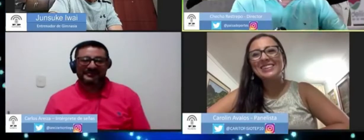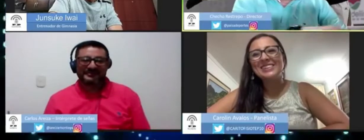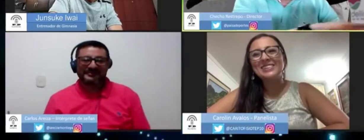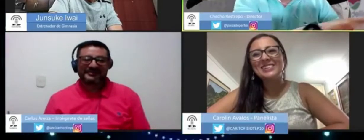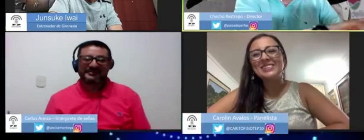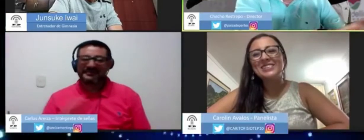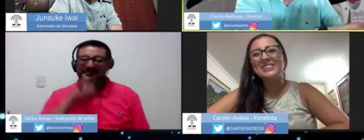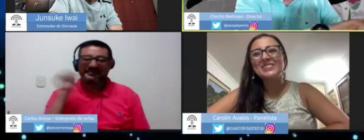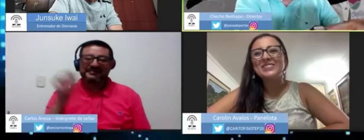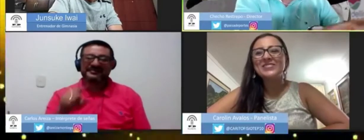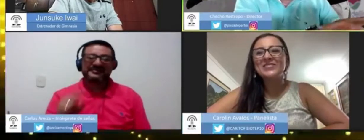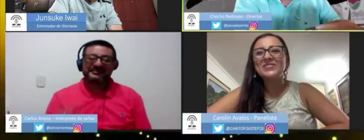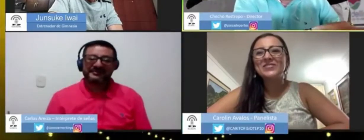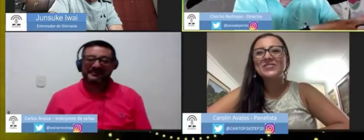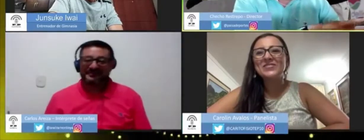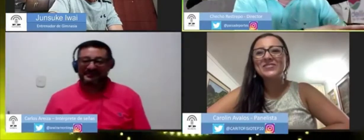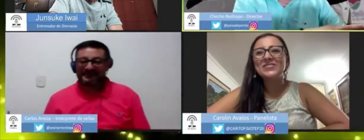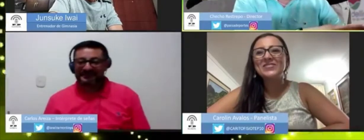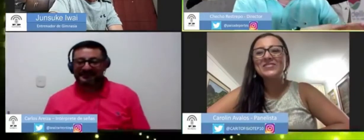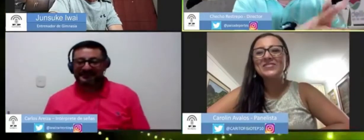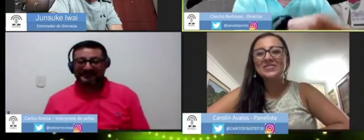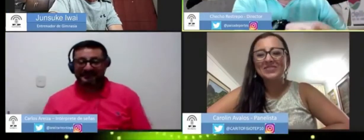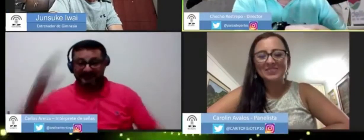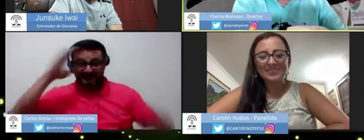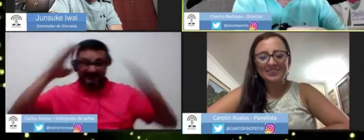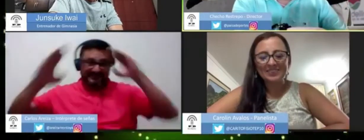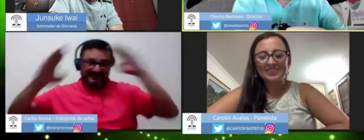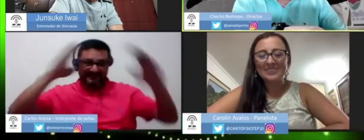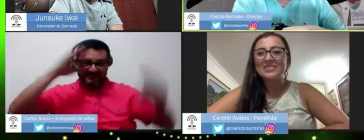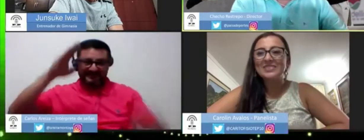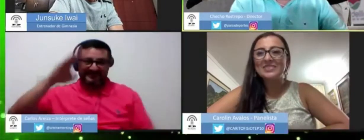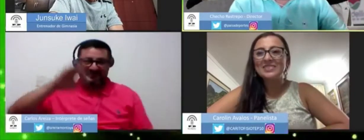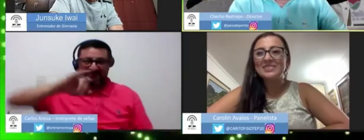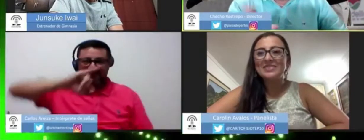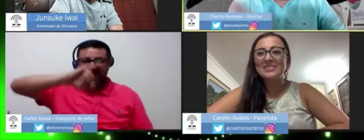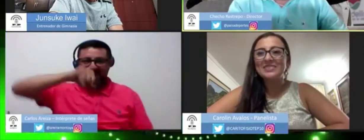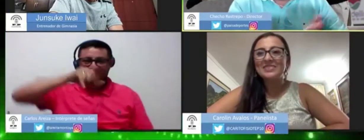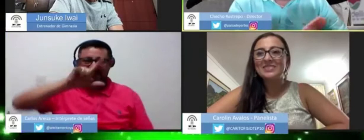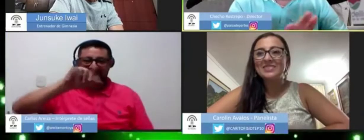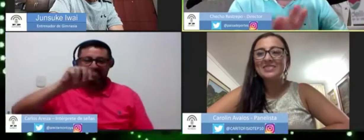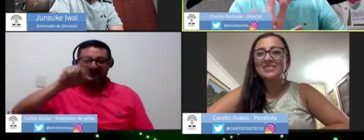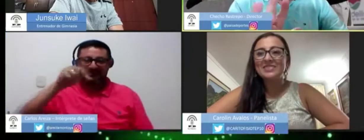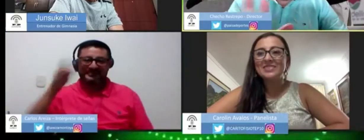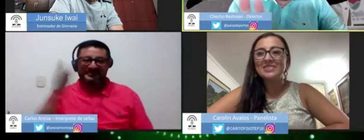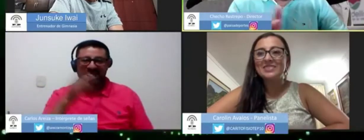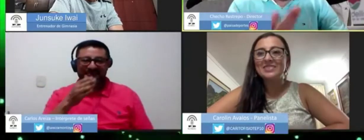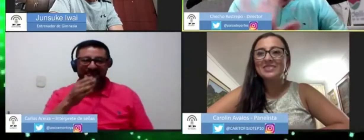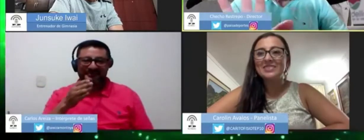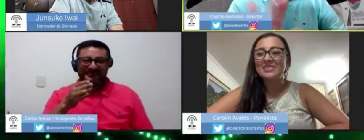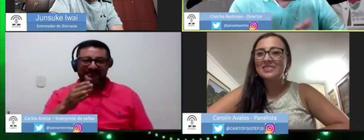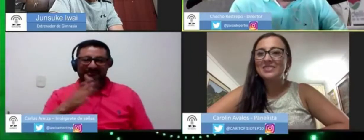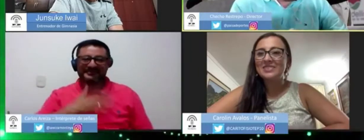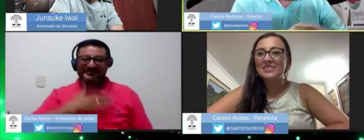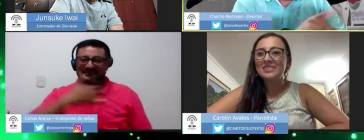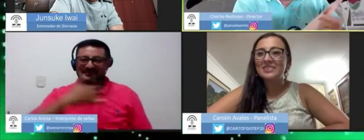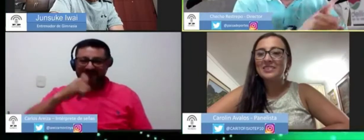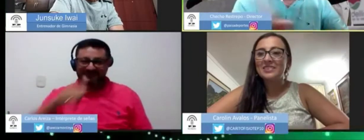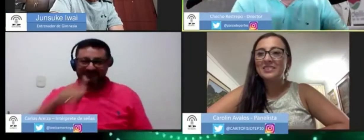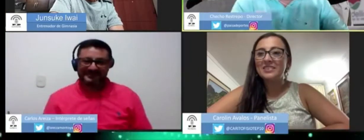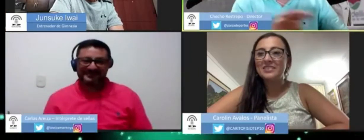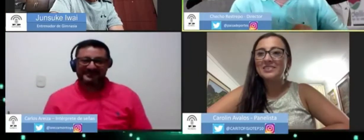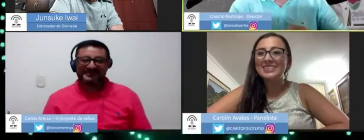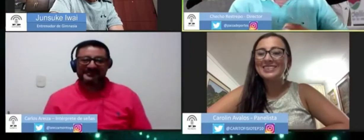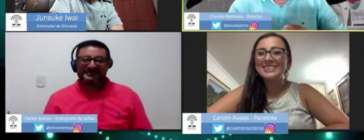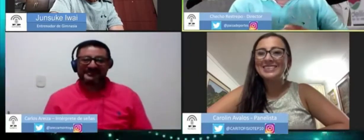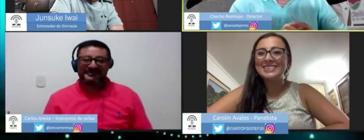profe, saludamos a Julián Hernández, que creo que está cerca de Carlos Areiza por allá en Yopal. Tengo la idea. María